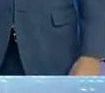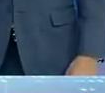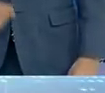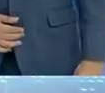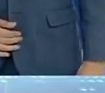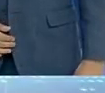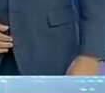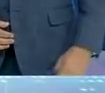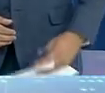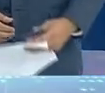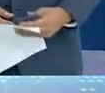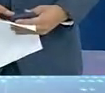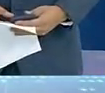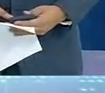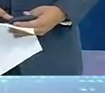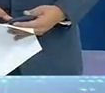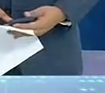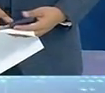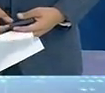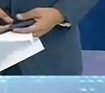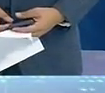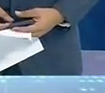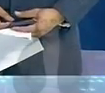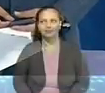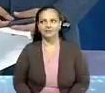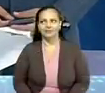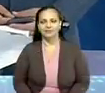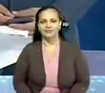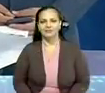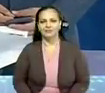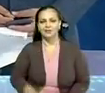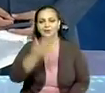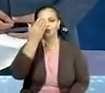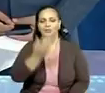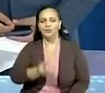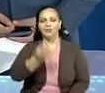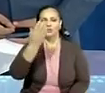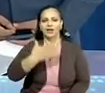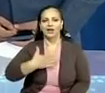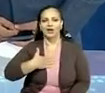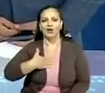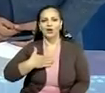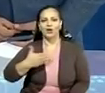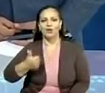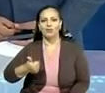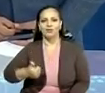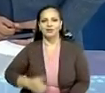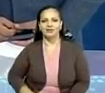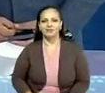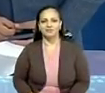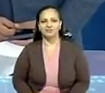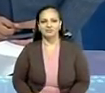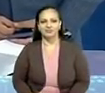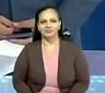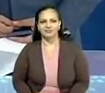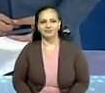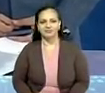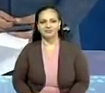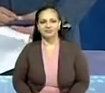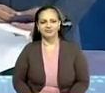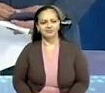va? Good morning, how are you today? Fine, thank you, soccer and ball. Good idea, family saying and giving today everything back the